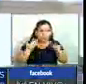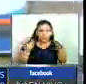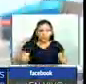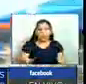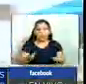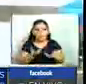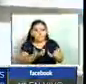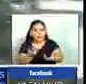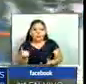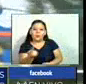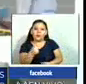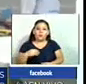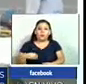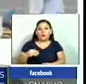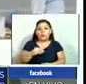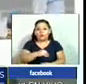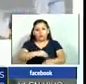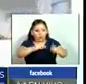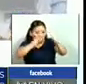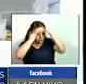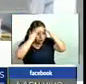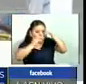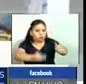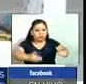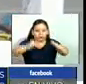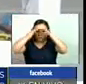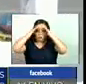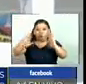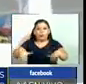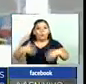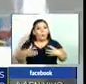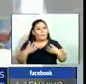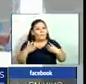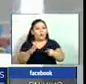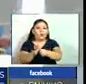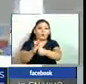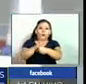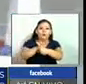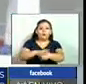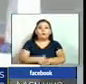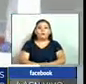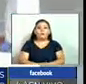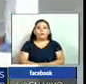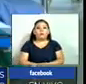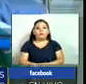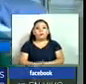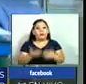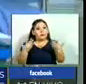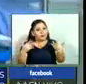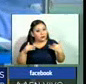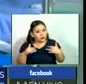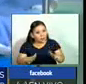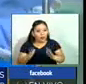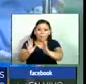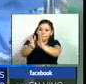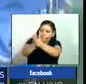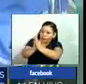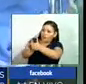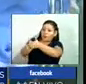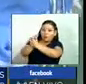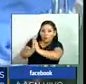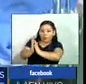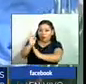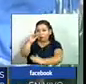especialistas para atender a la población ante el incremento de contagios de coronavirus y ya se han hecho solicitudes